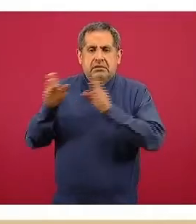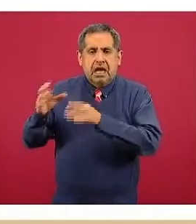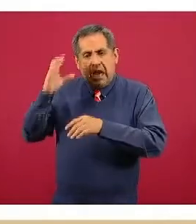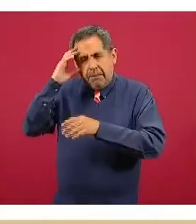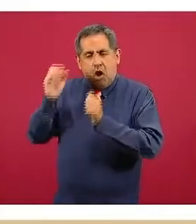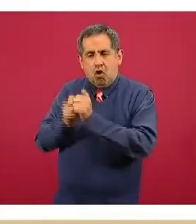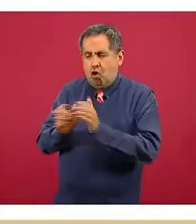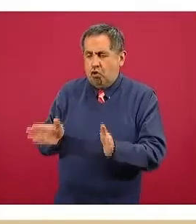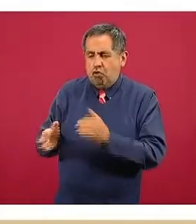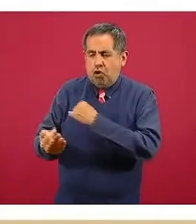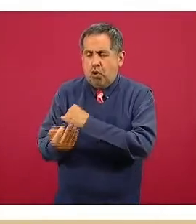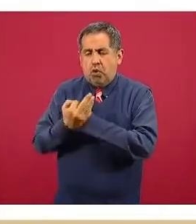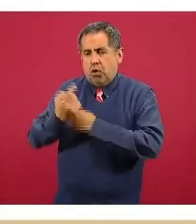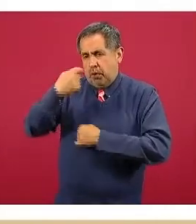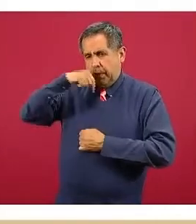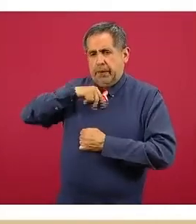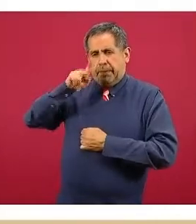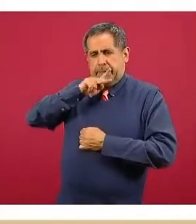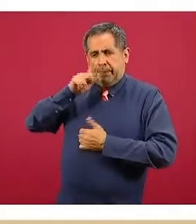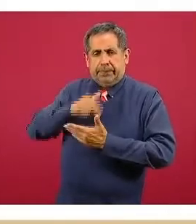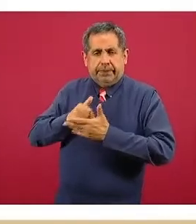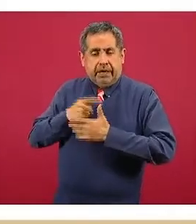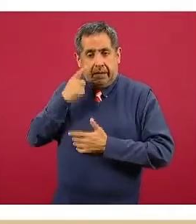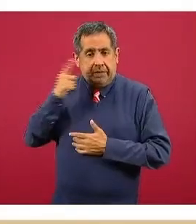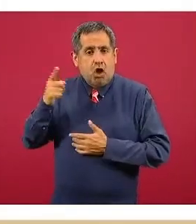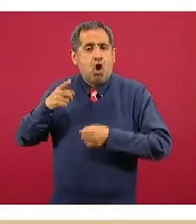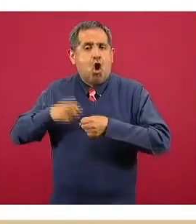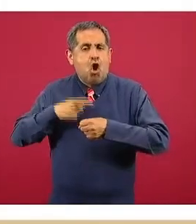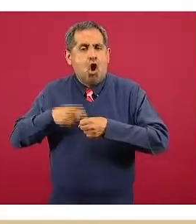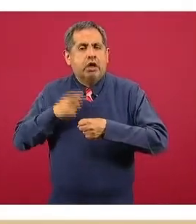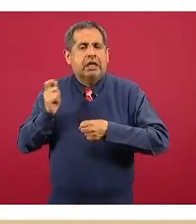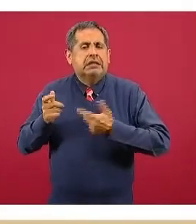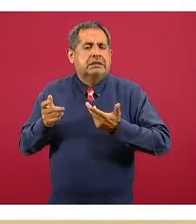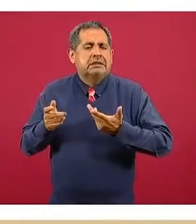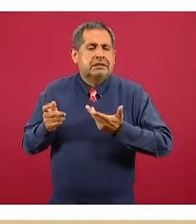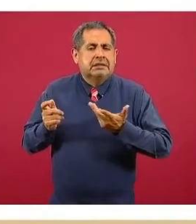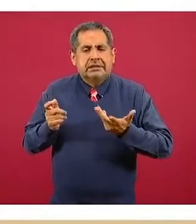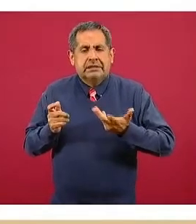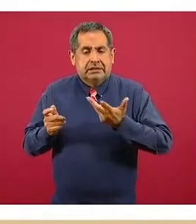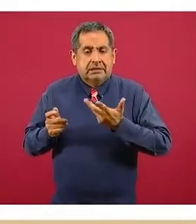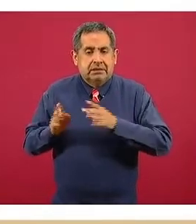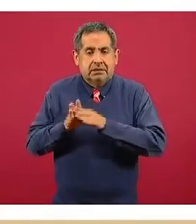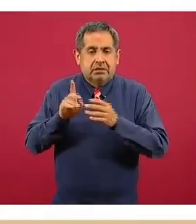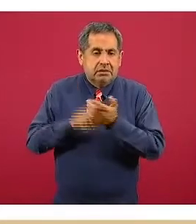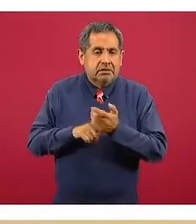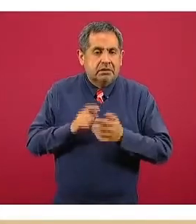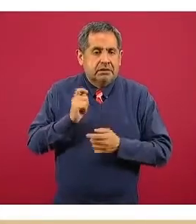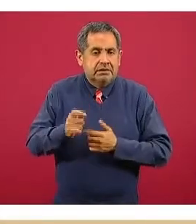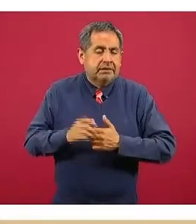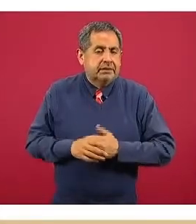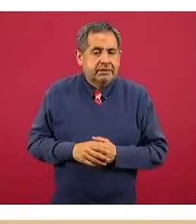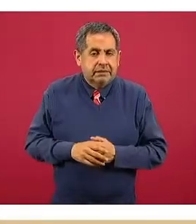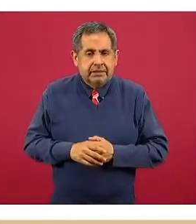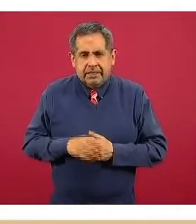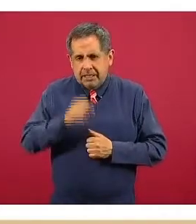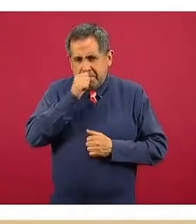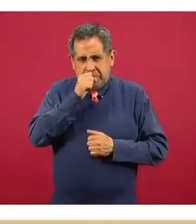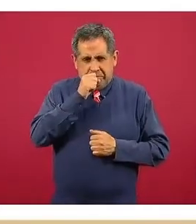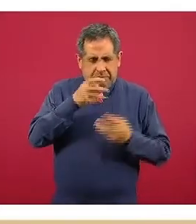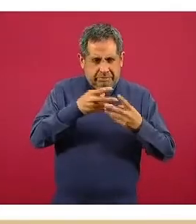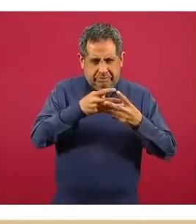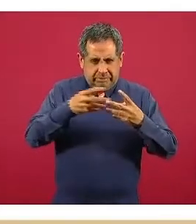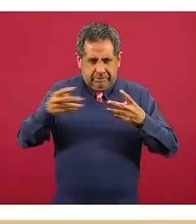camas con ventilador. Los colores que ven ustedes en el fondo son precisamente los que asigna el lineamiento